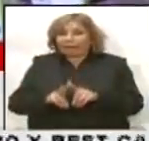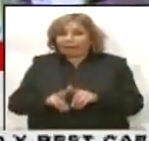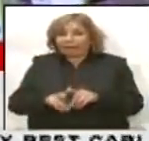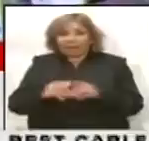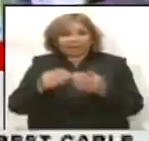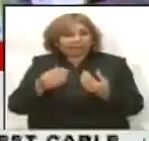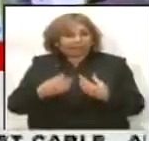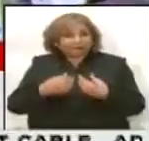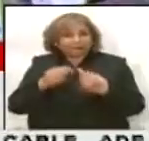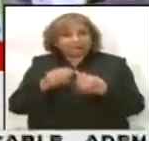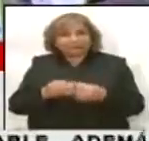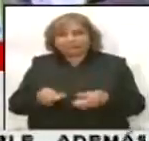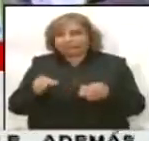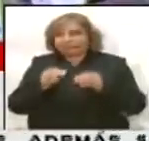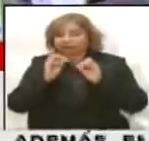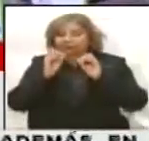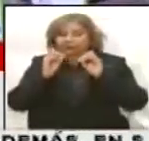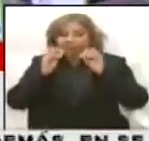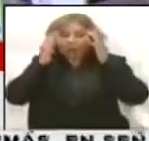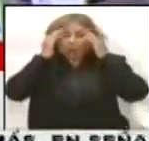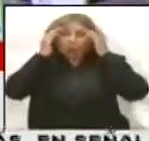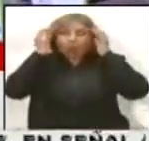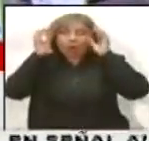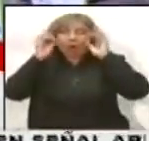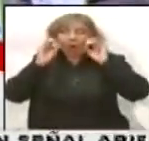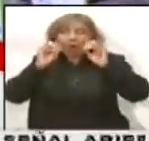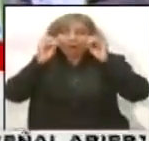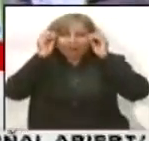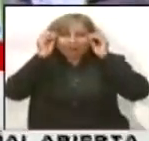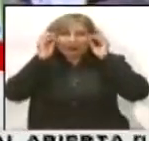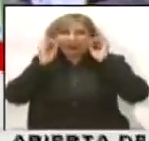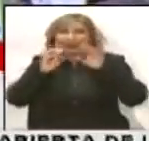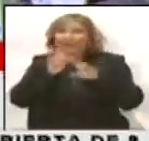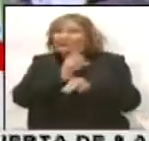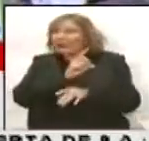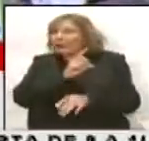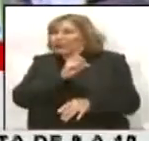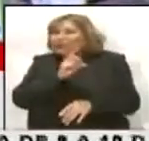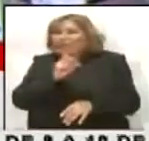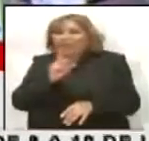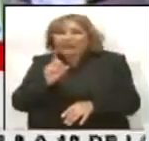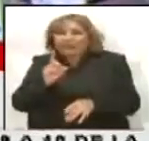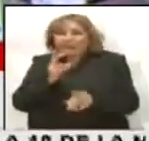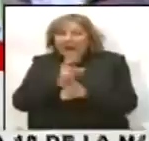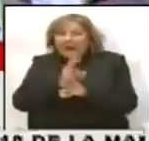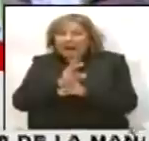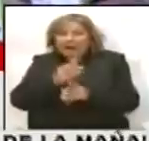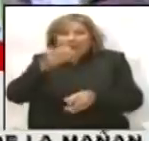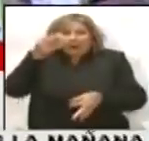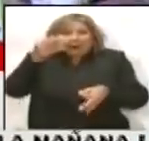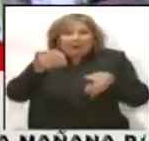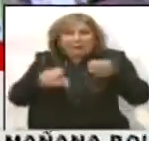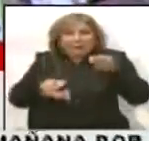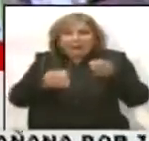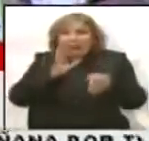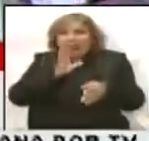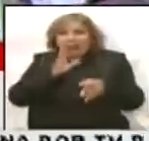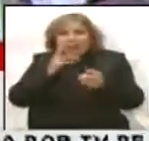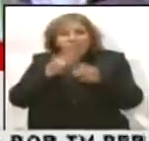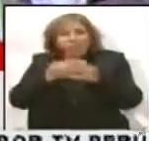opinión formada. Y como digo, opinión, ni siquiera imputación, porque nosotros no somos el Poder Judicial y hay que tener mucho cuidado cuando se habla de estas cosas.